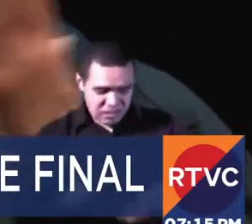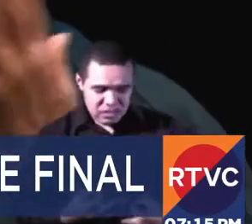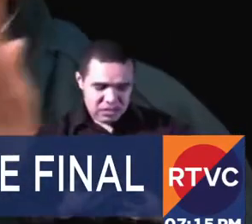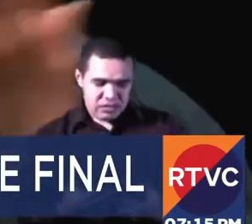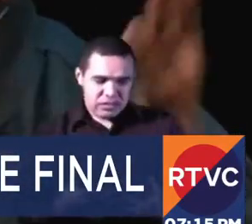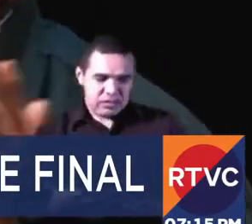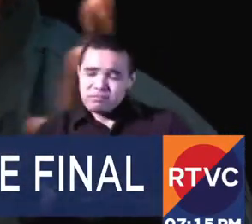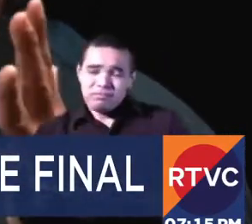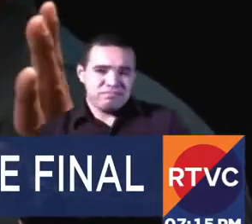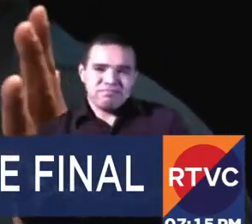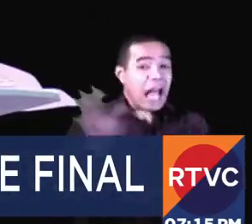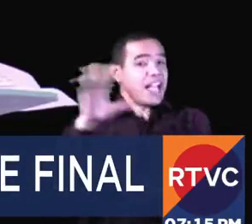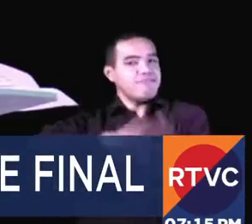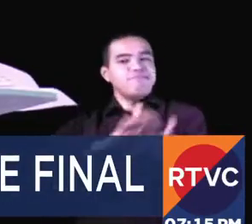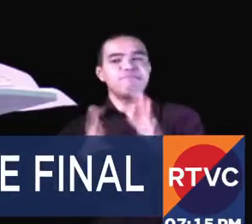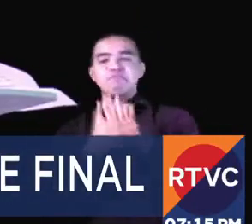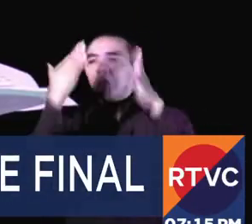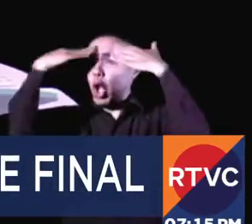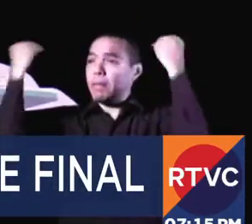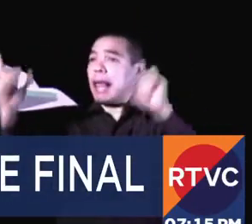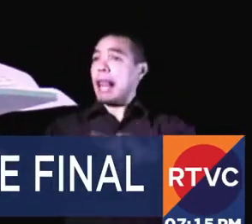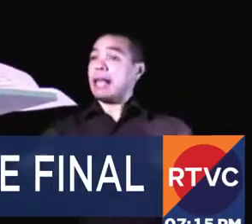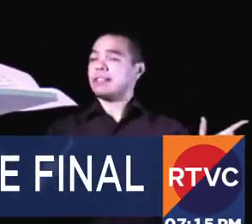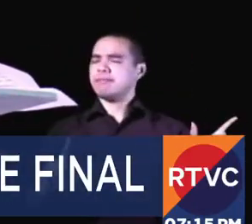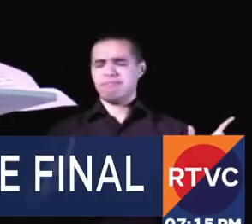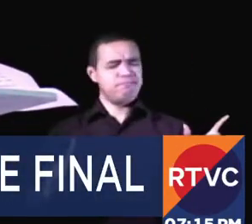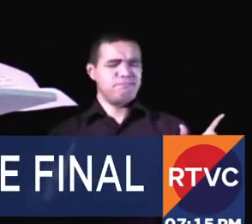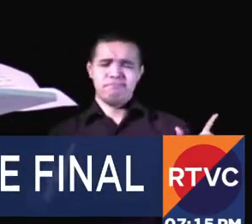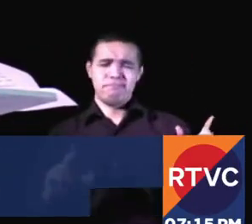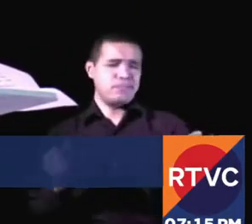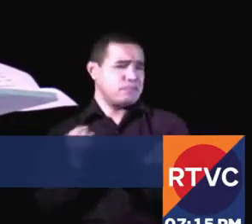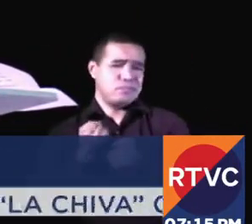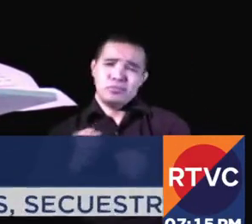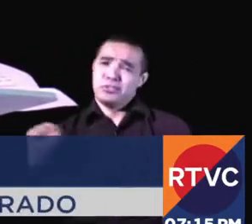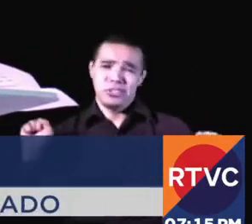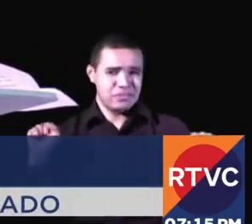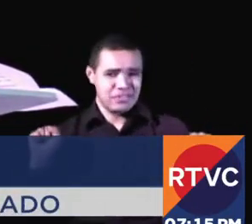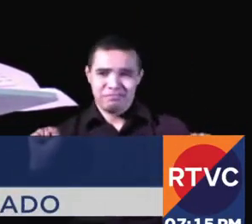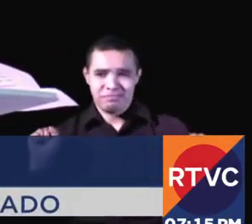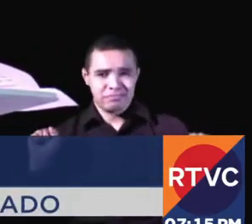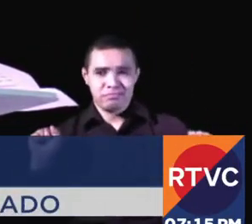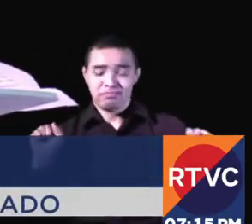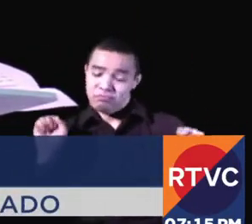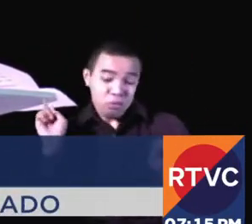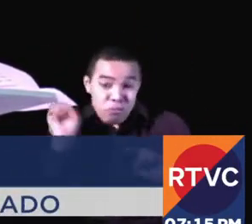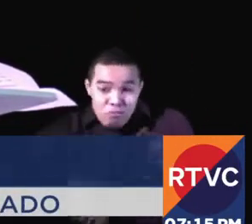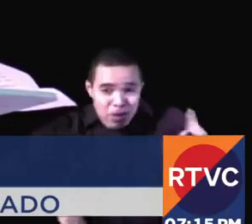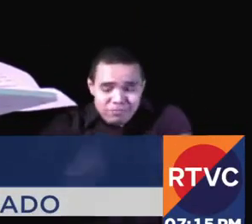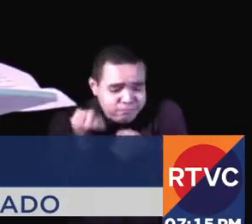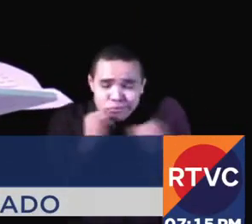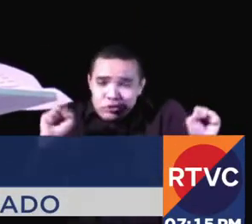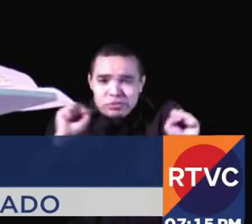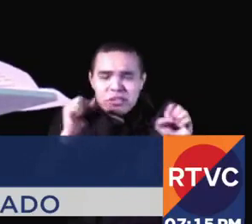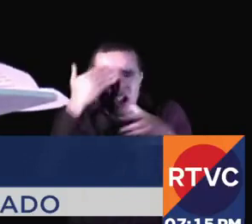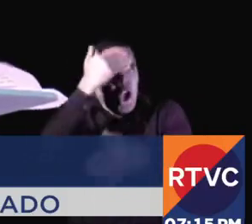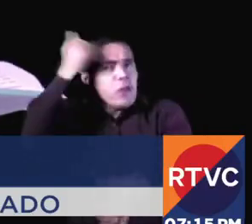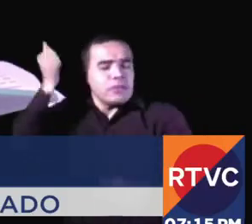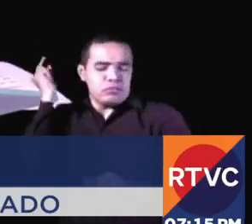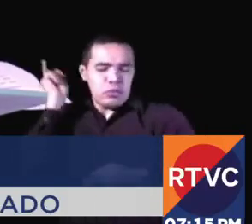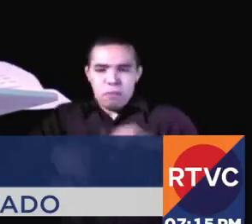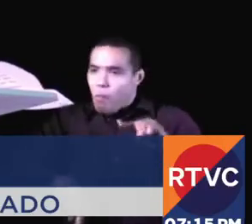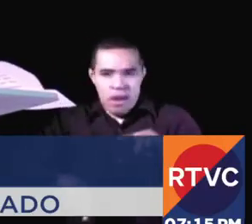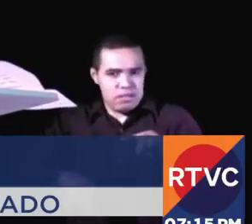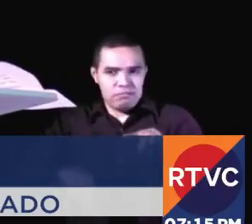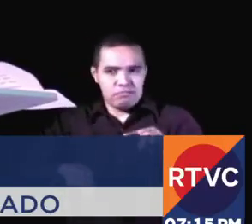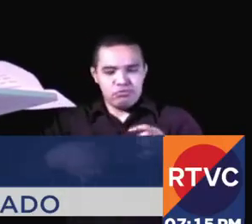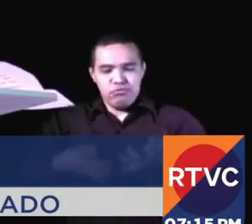eso es terrible. Es imposible olvidarlo. Es más, no podemos olvidar. Estamos